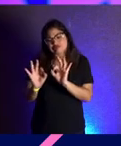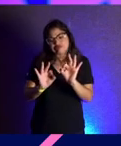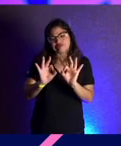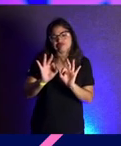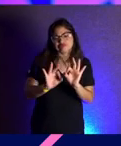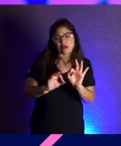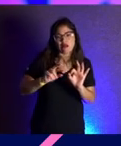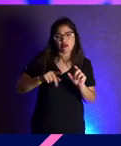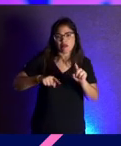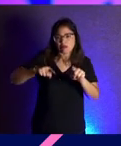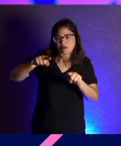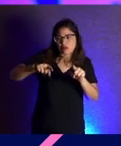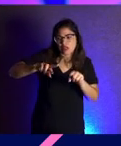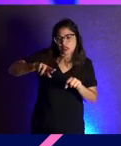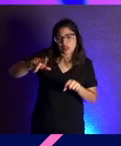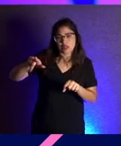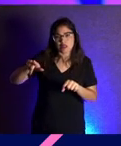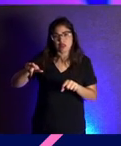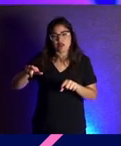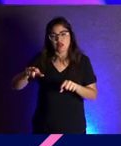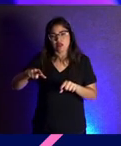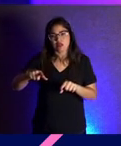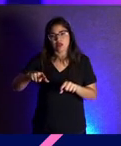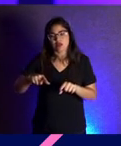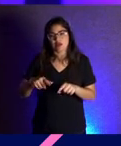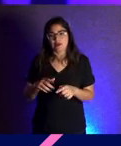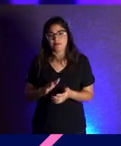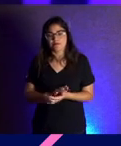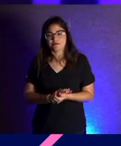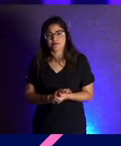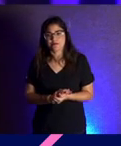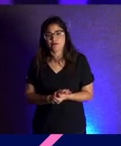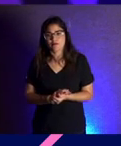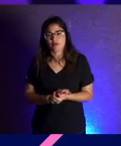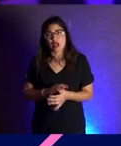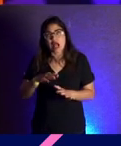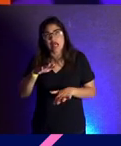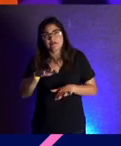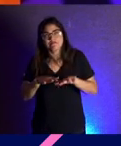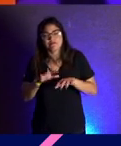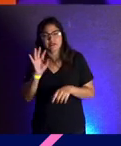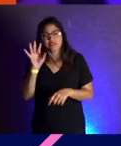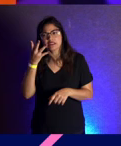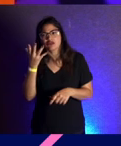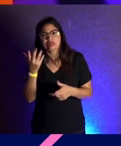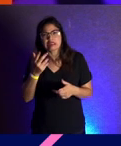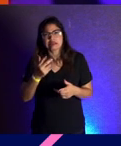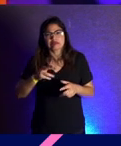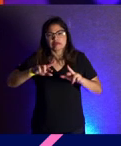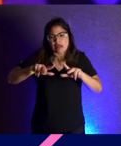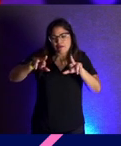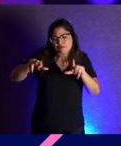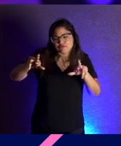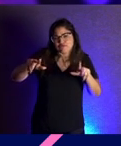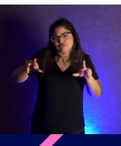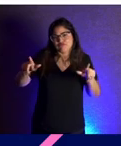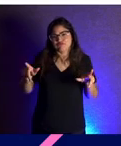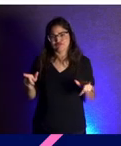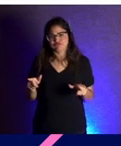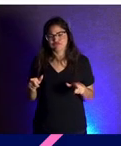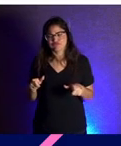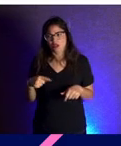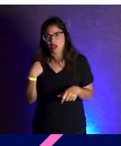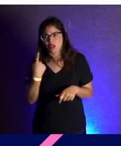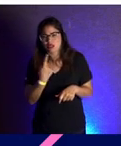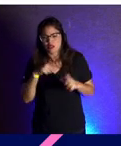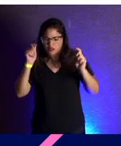un desafiante o con variante. Y esto nos da la capacidad de distinguir incertidumbre de una